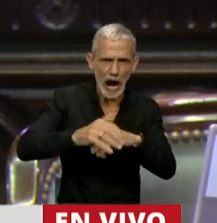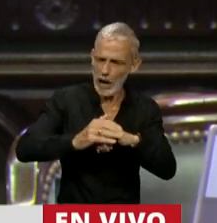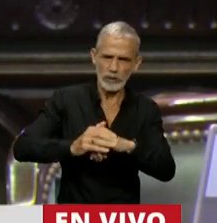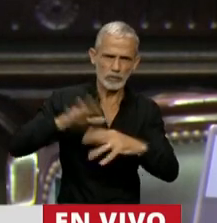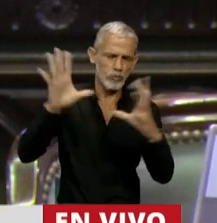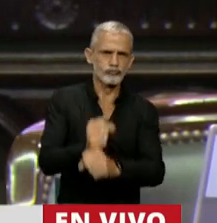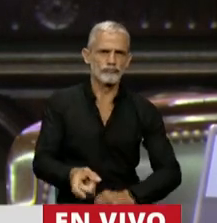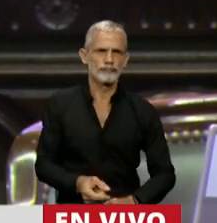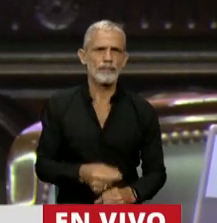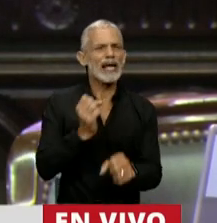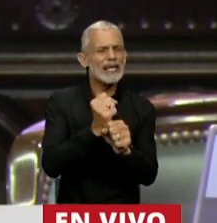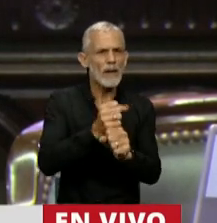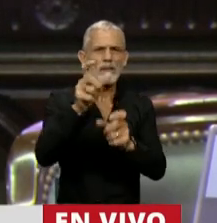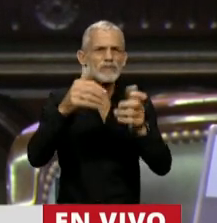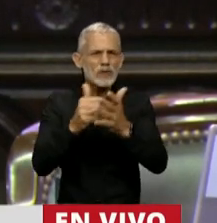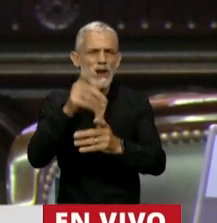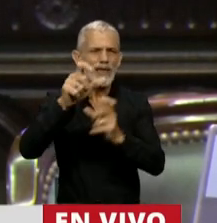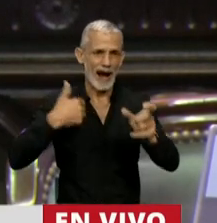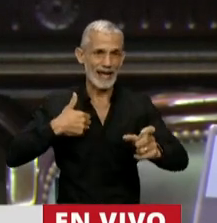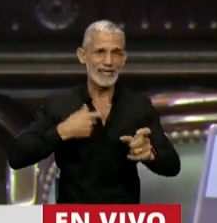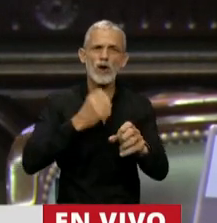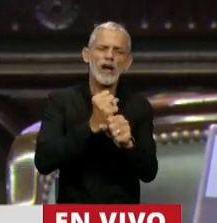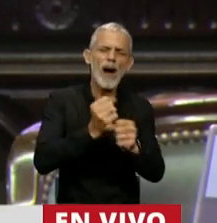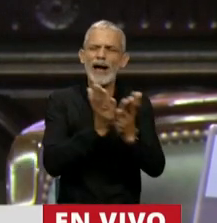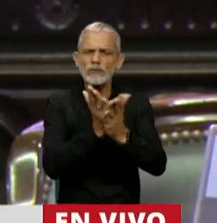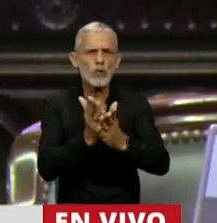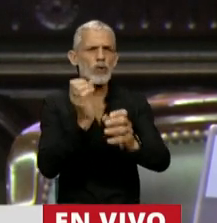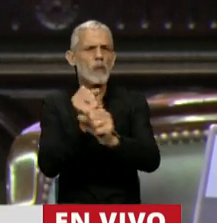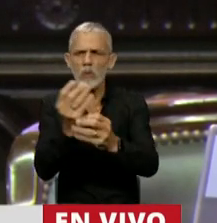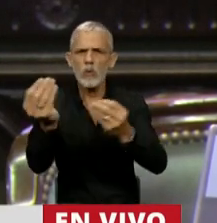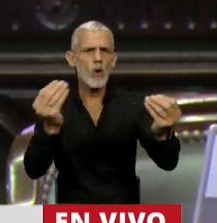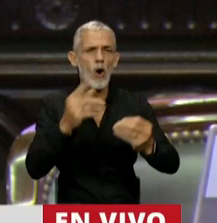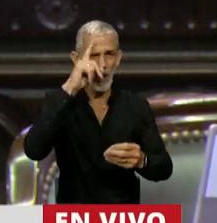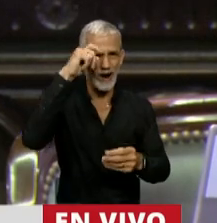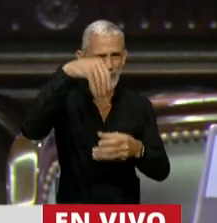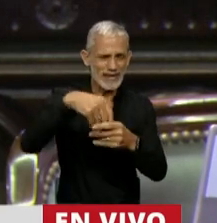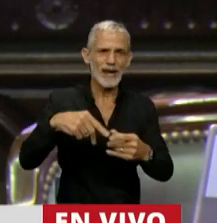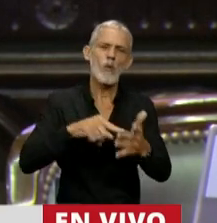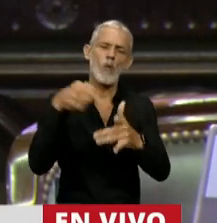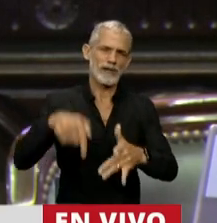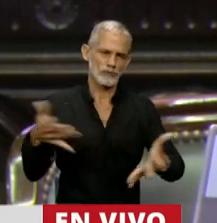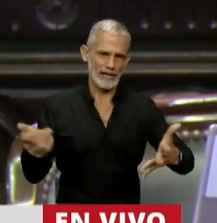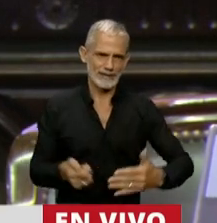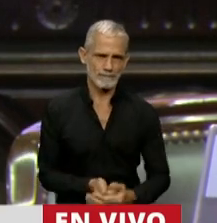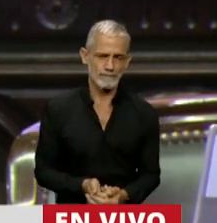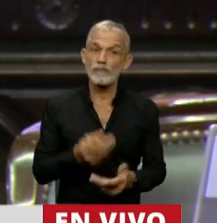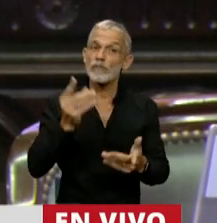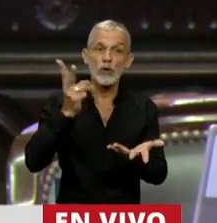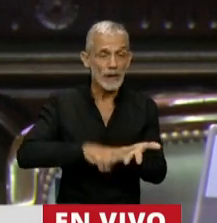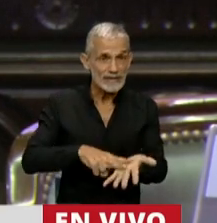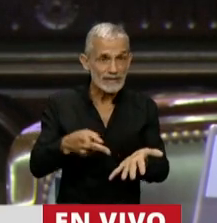viven, trabajan, estudian, o hacen sus estudios o atienden su salud en la Ciudad de Buenos Aires. Una vez